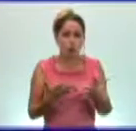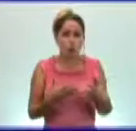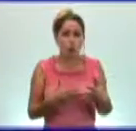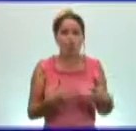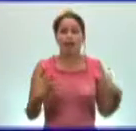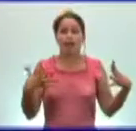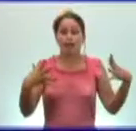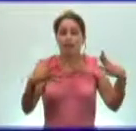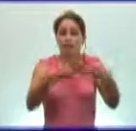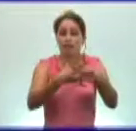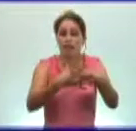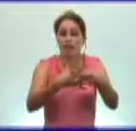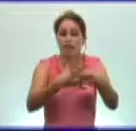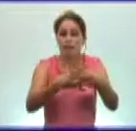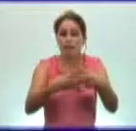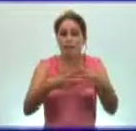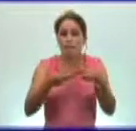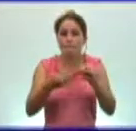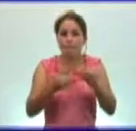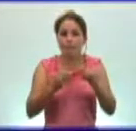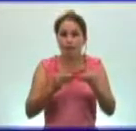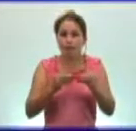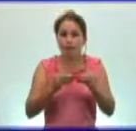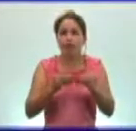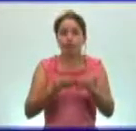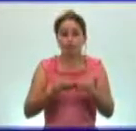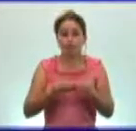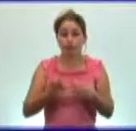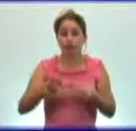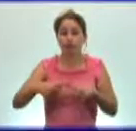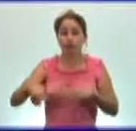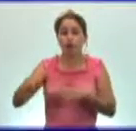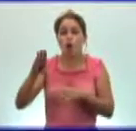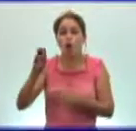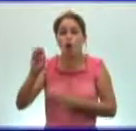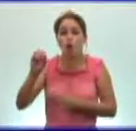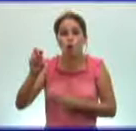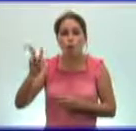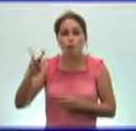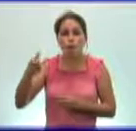covalente, covalente apolar, covalente polar,